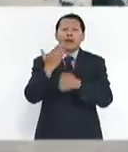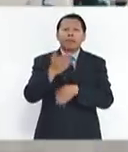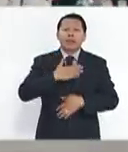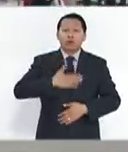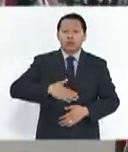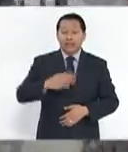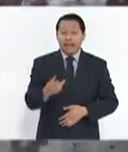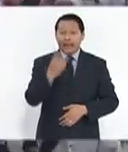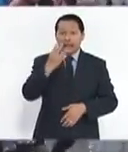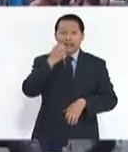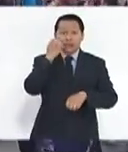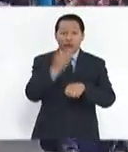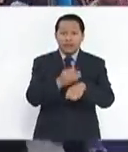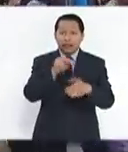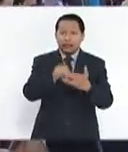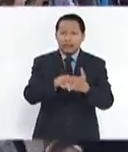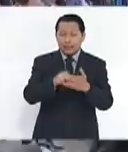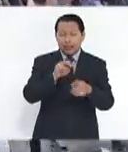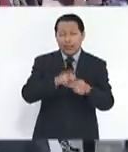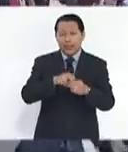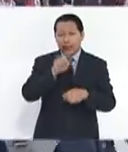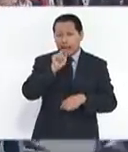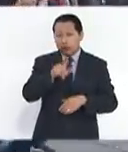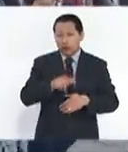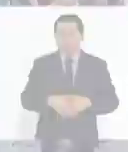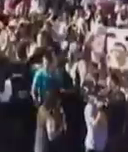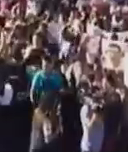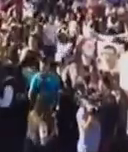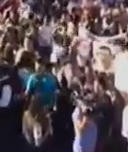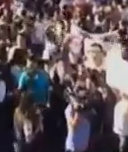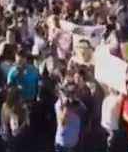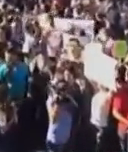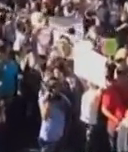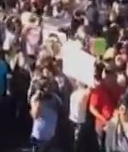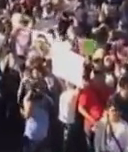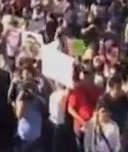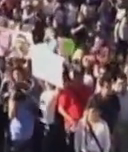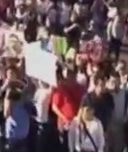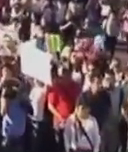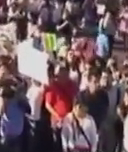por los 3 estudiantes asesinados en Jalisco.